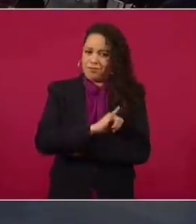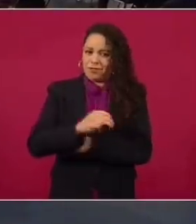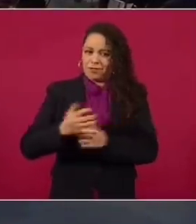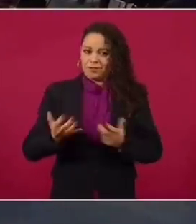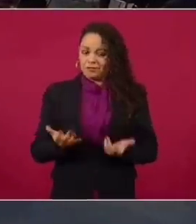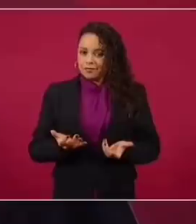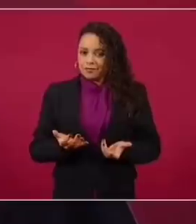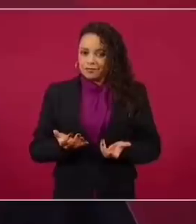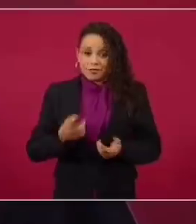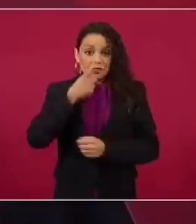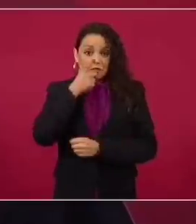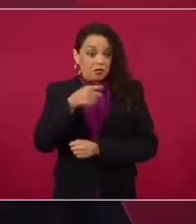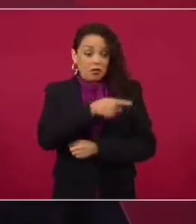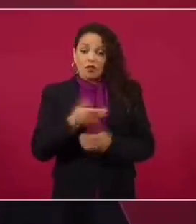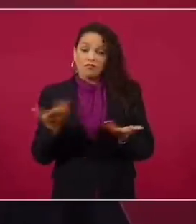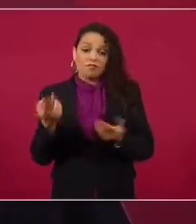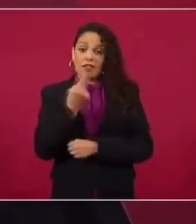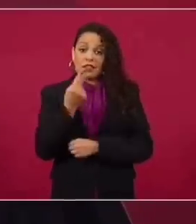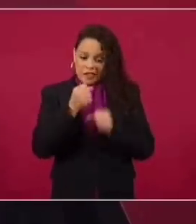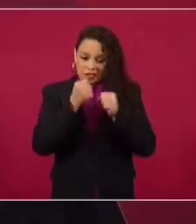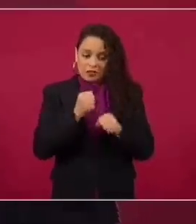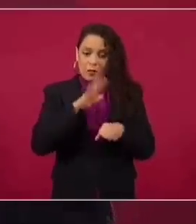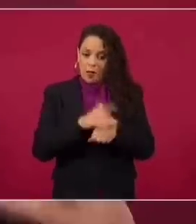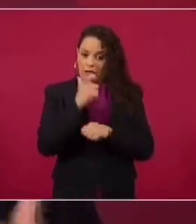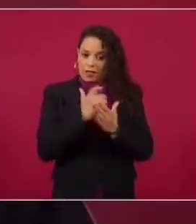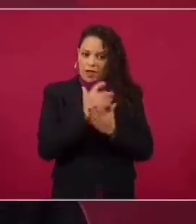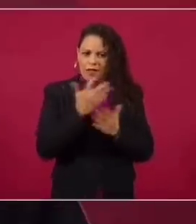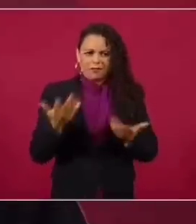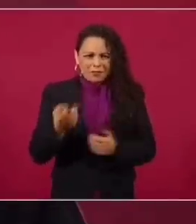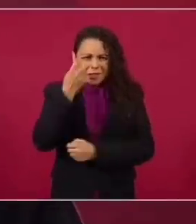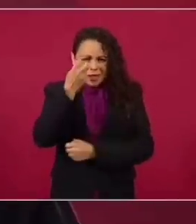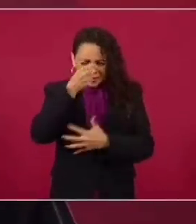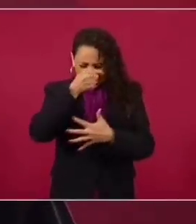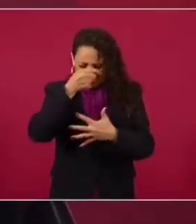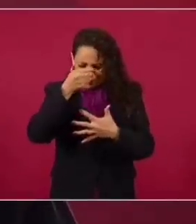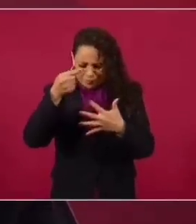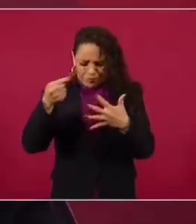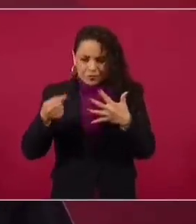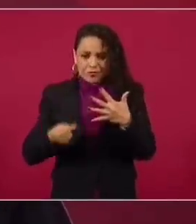No garantizaba solvencia económica. O sea, todo eso,